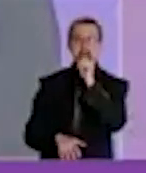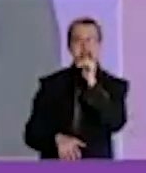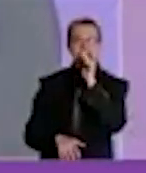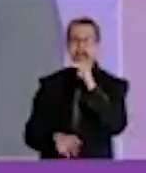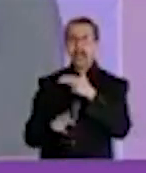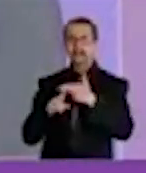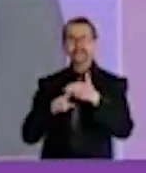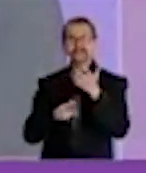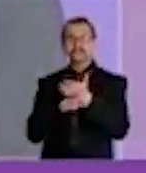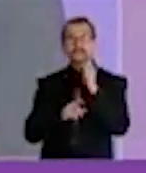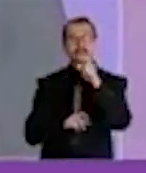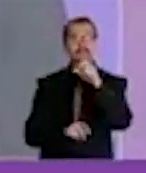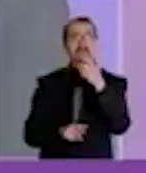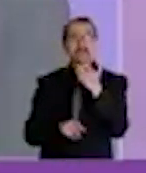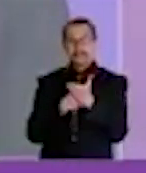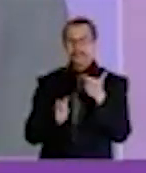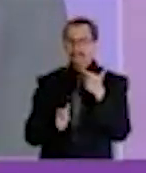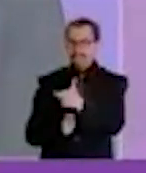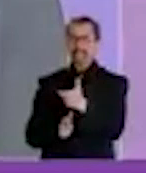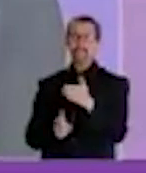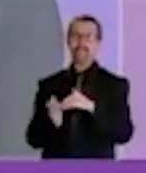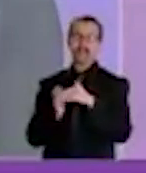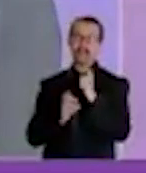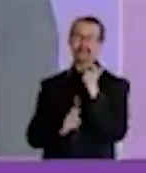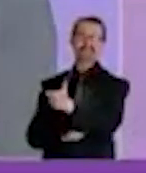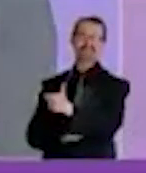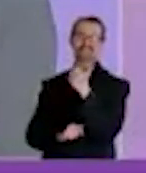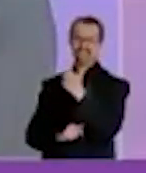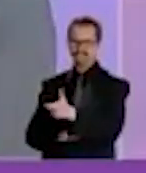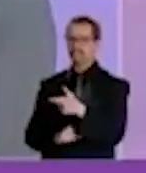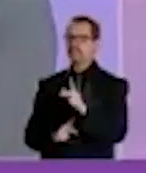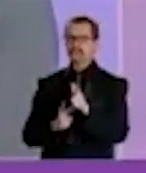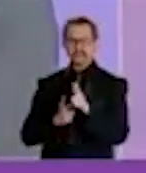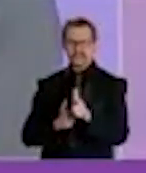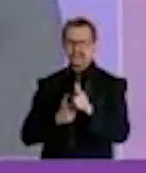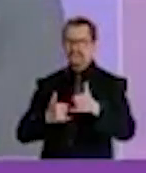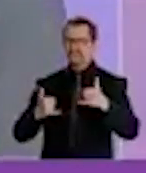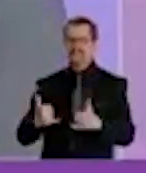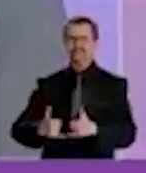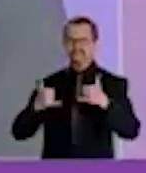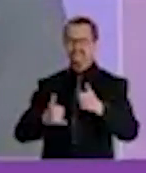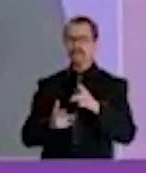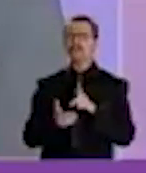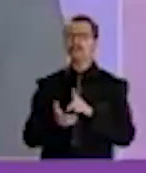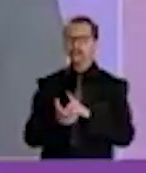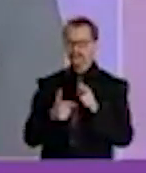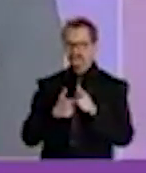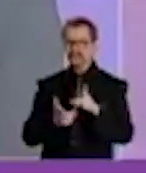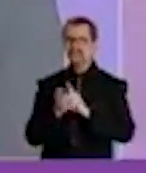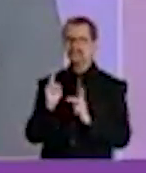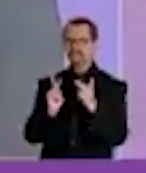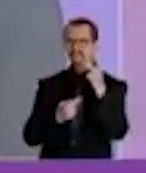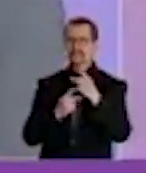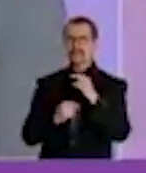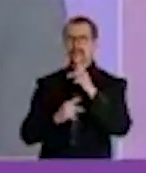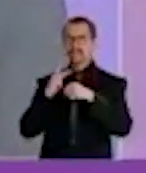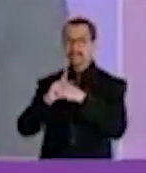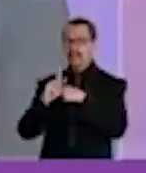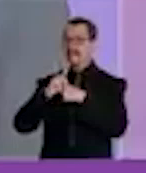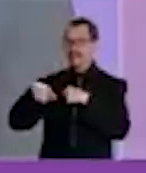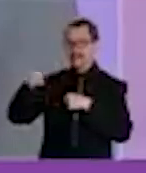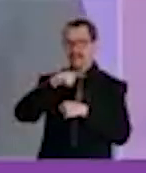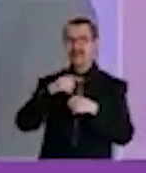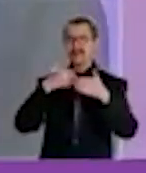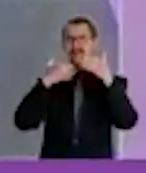culturales que afganistán es afganistán y méxico es méxico porque funcionaría en méxico una estrategia que no ha funcionado en otros lugares tampoco en colombia por